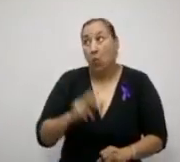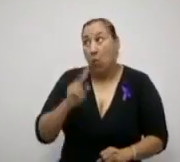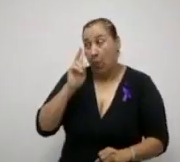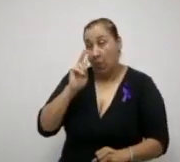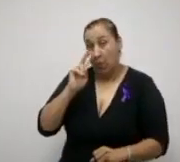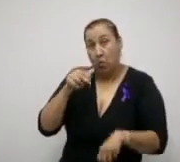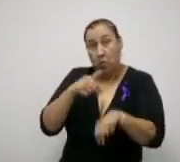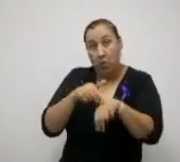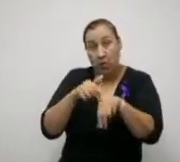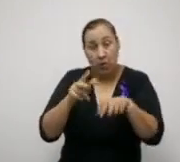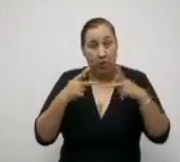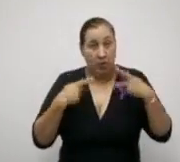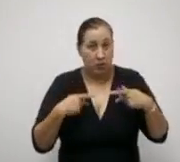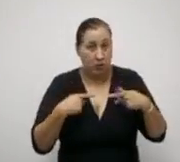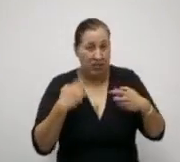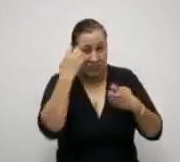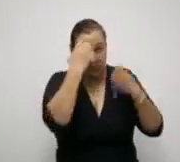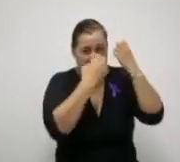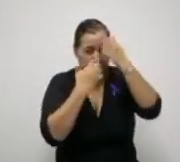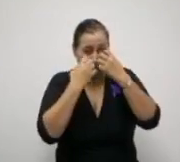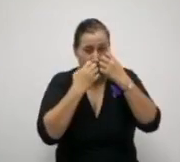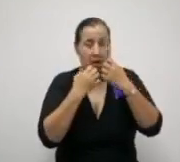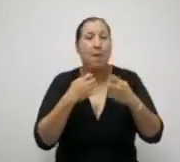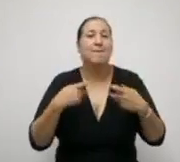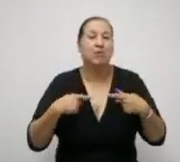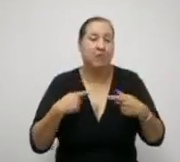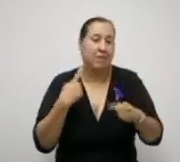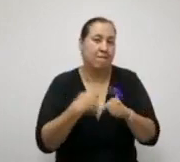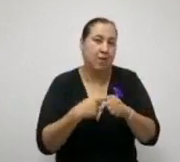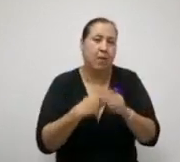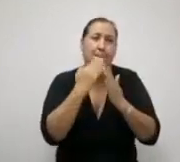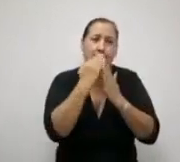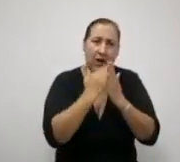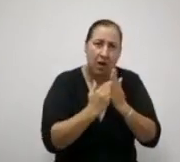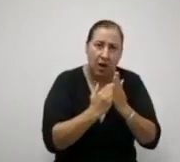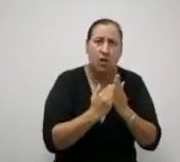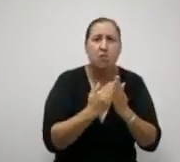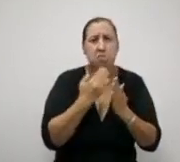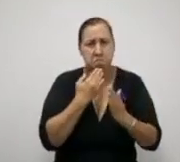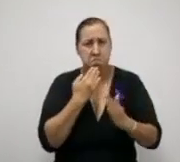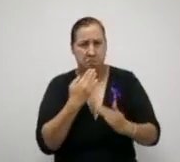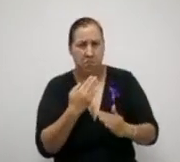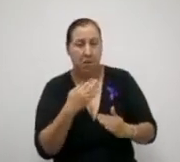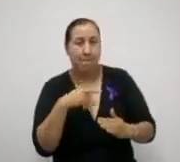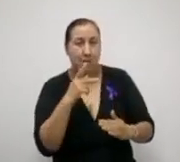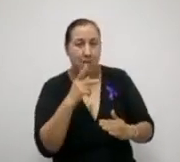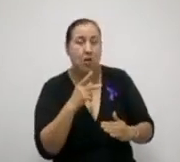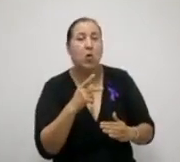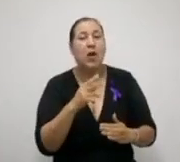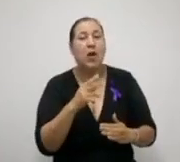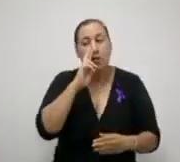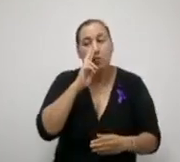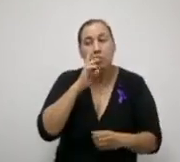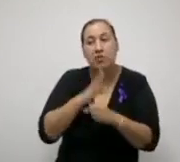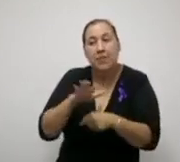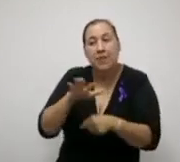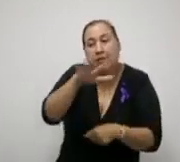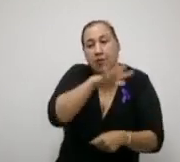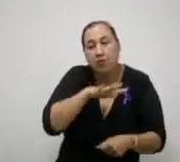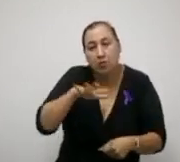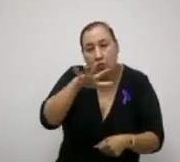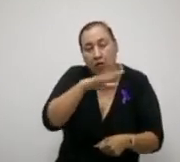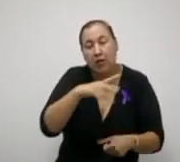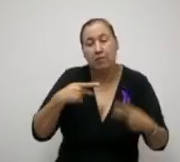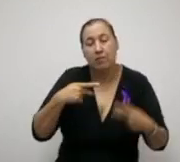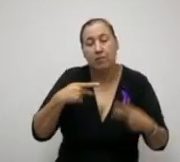pacientes estudiados y el de casos activos bajaron de manera significativa. Es claro que la corresponsabilidad y el contar con la